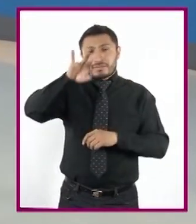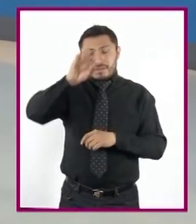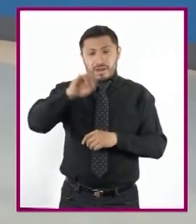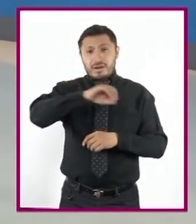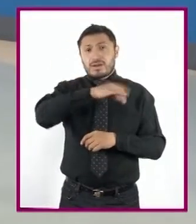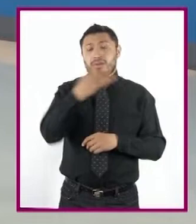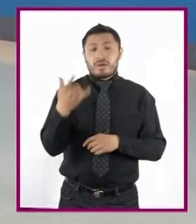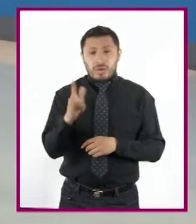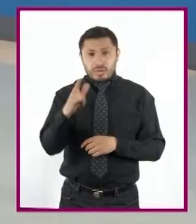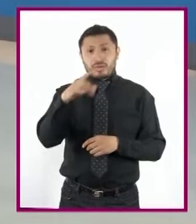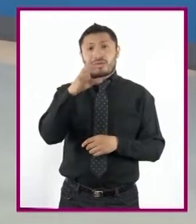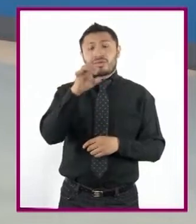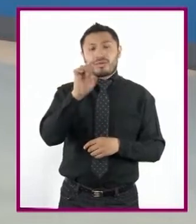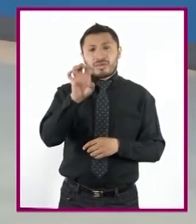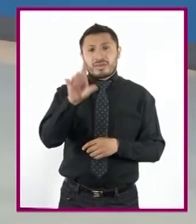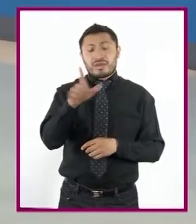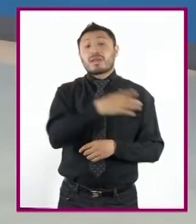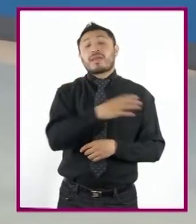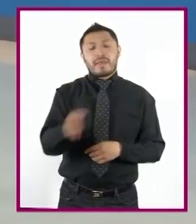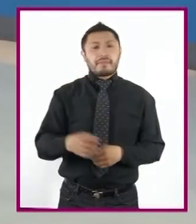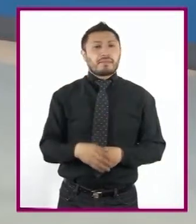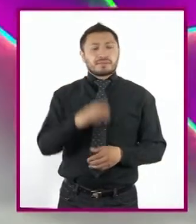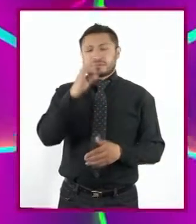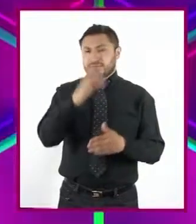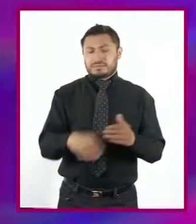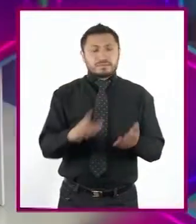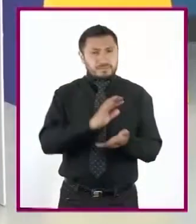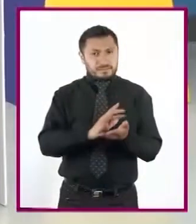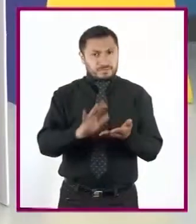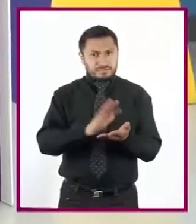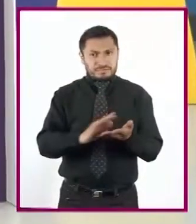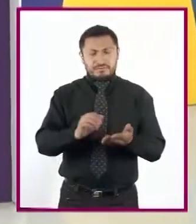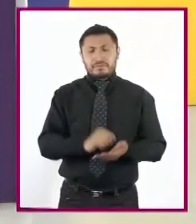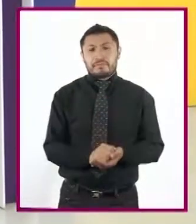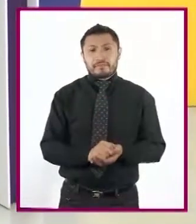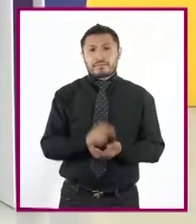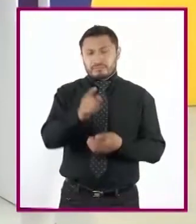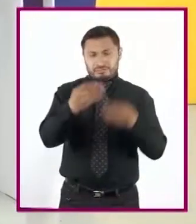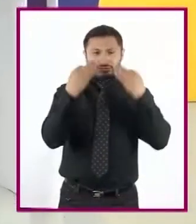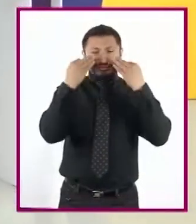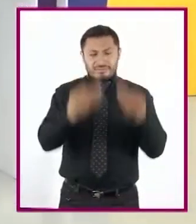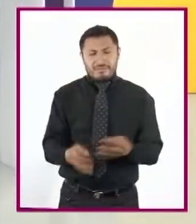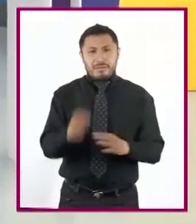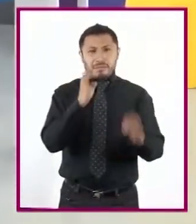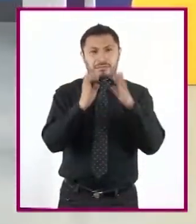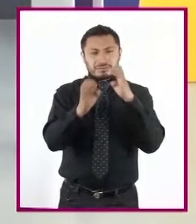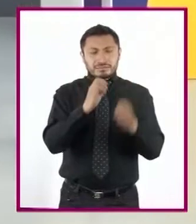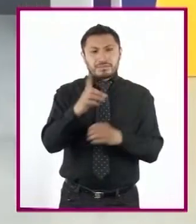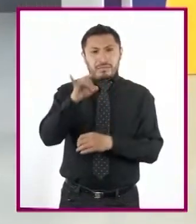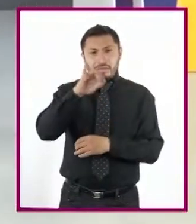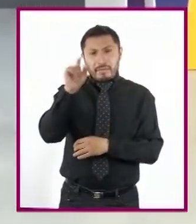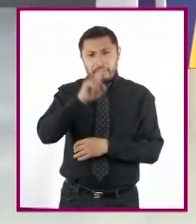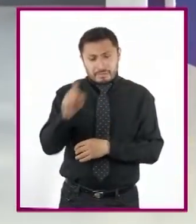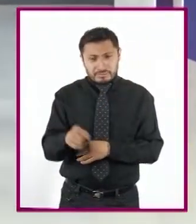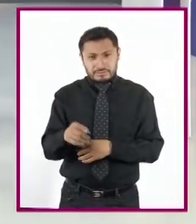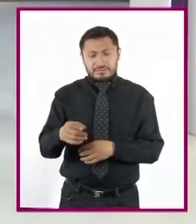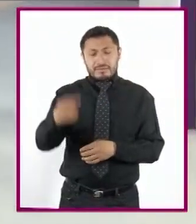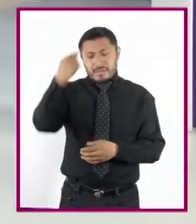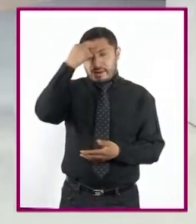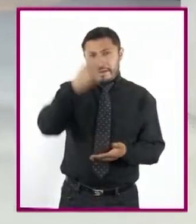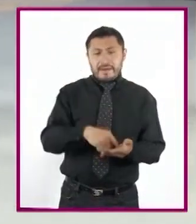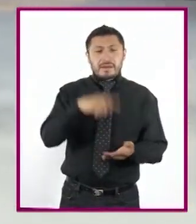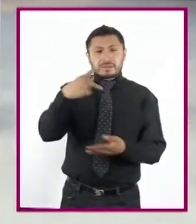Campo. Hasta aquí la lectura. ¿Notaron cómo en la entrevista Porfirio Díaz considera que su labor